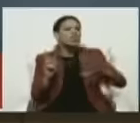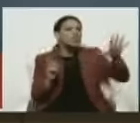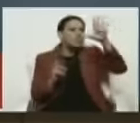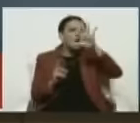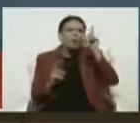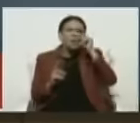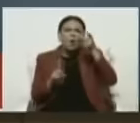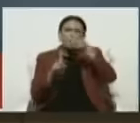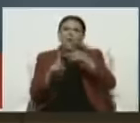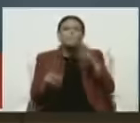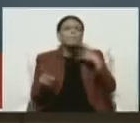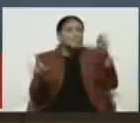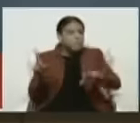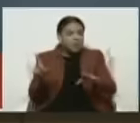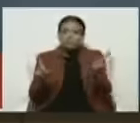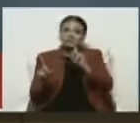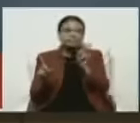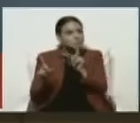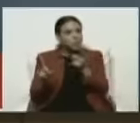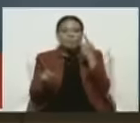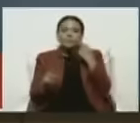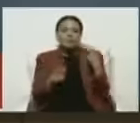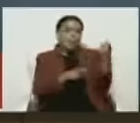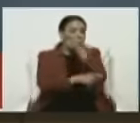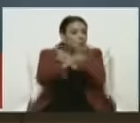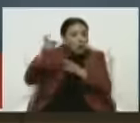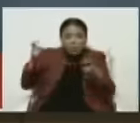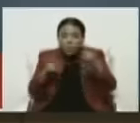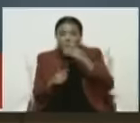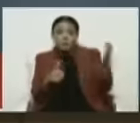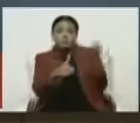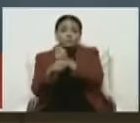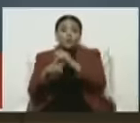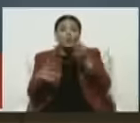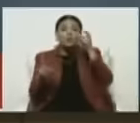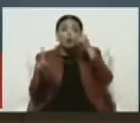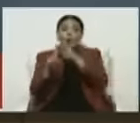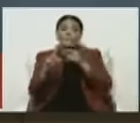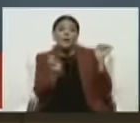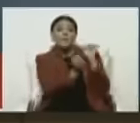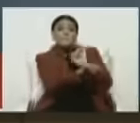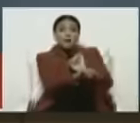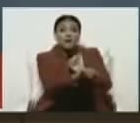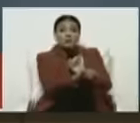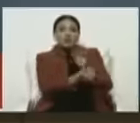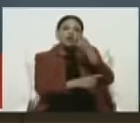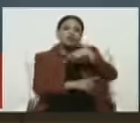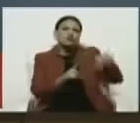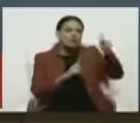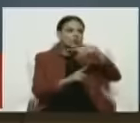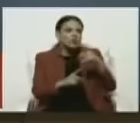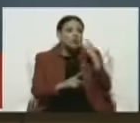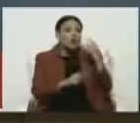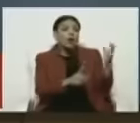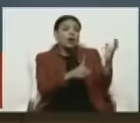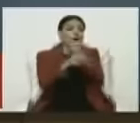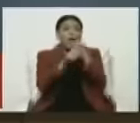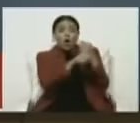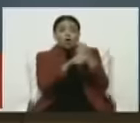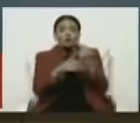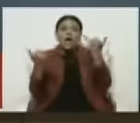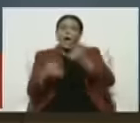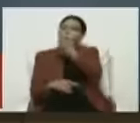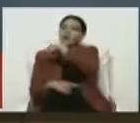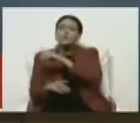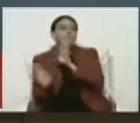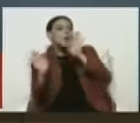en Qatar. Y después que quedó preso no pudieron hablar por 3 días y ahora lo están defendiendo.